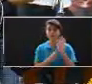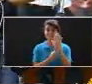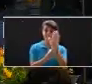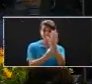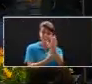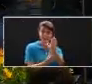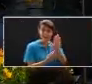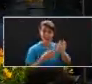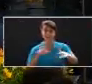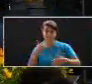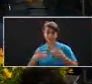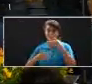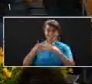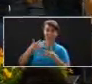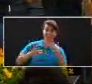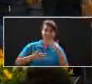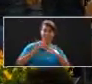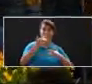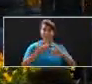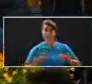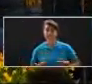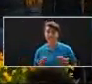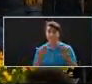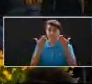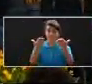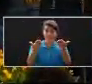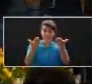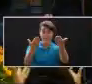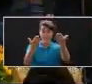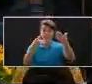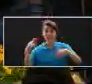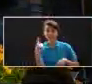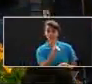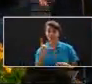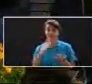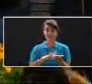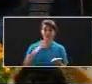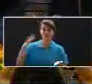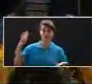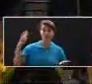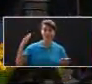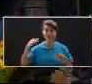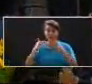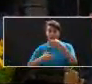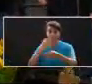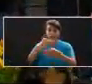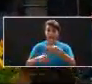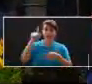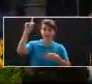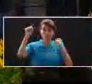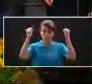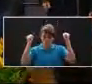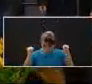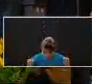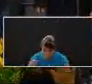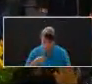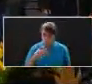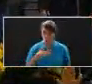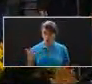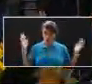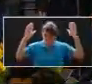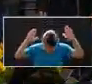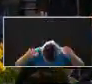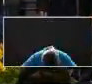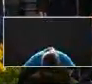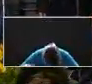en su presencia me gozaré y le daré toda la gloria. Ante su trono